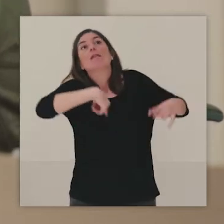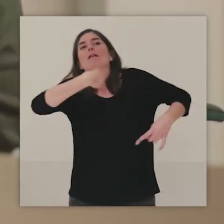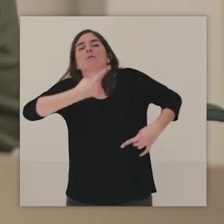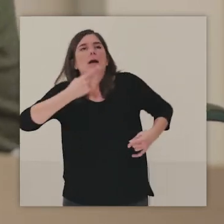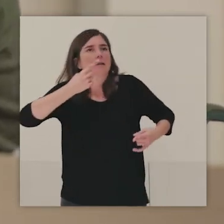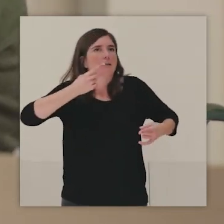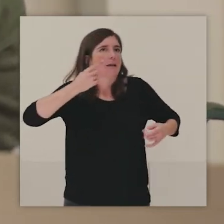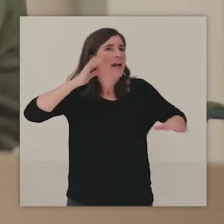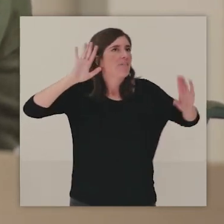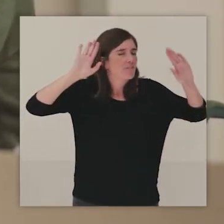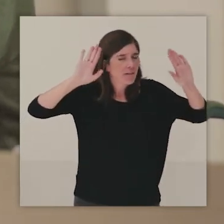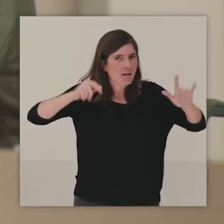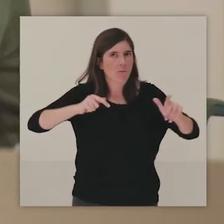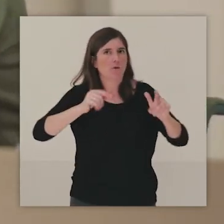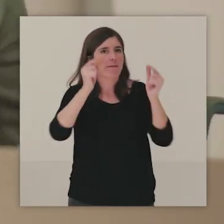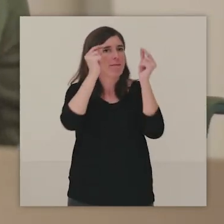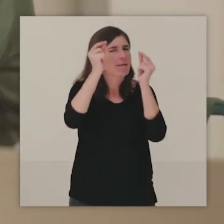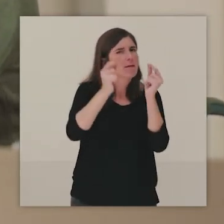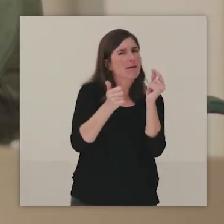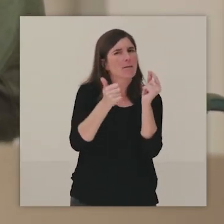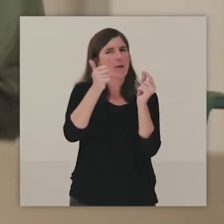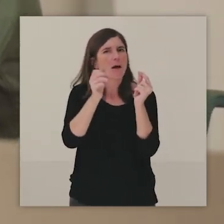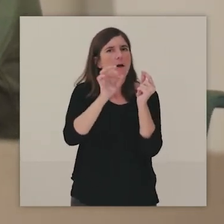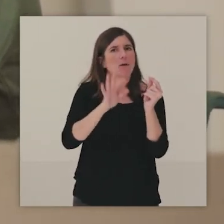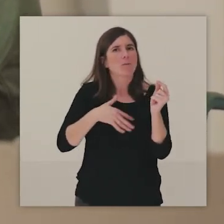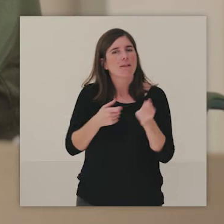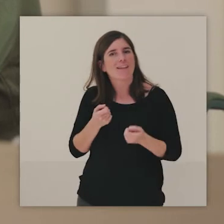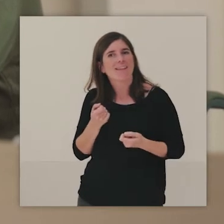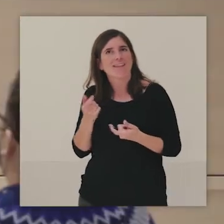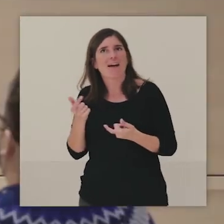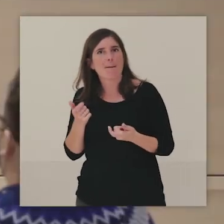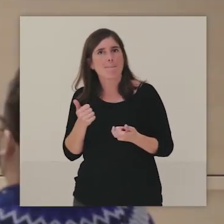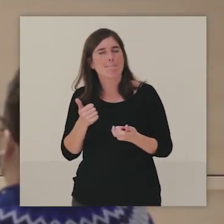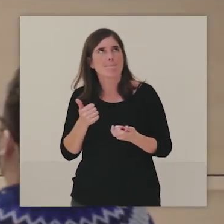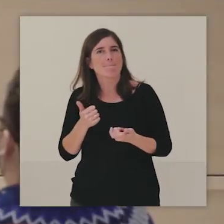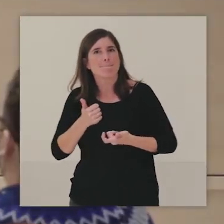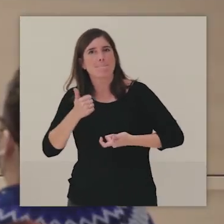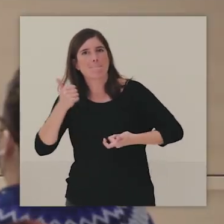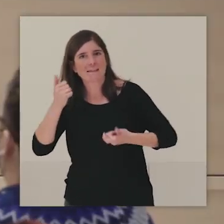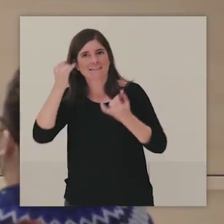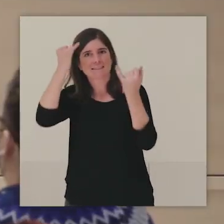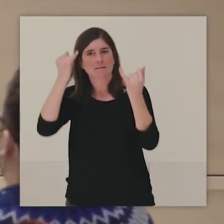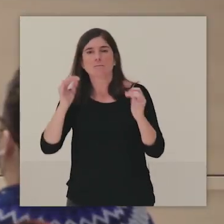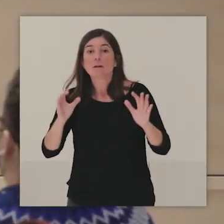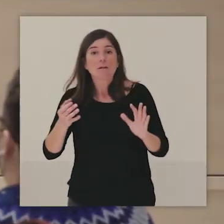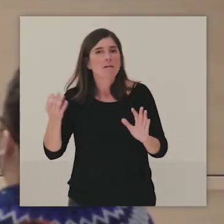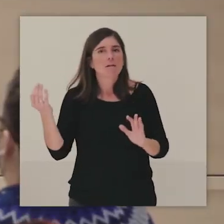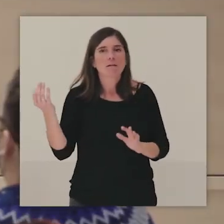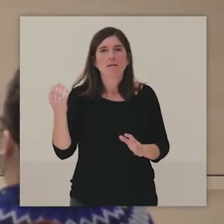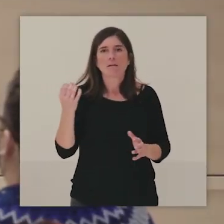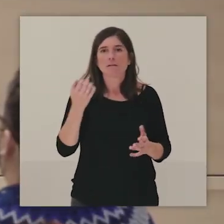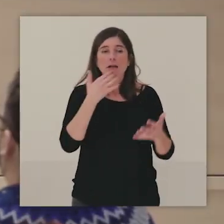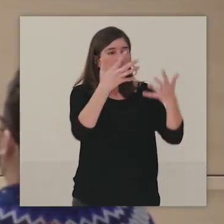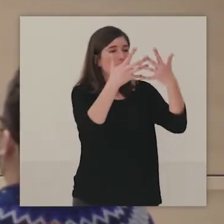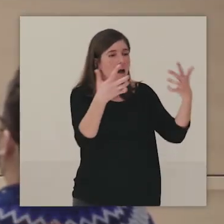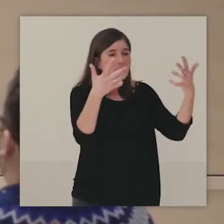ser más o menos relevantes, pueden ilustrar, pueden reforzar, pero sobre todo es la esencia. Si nos perdemos en cada